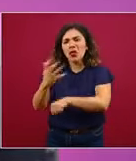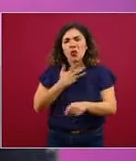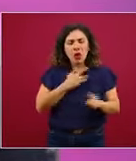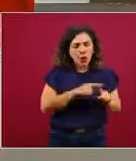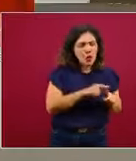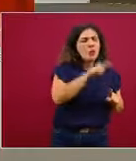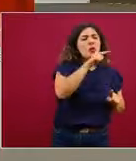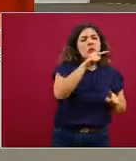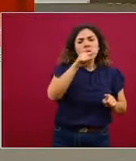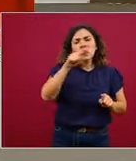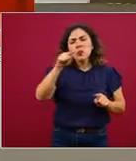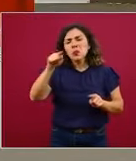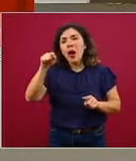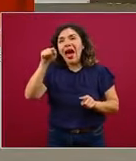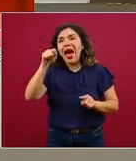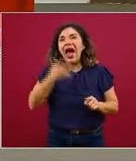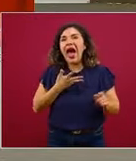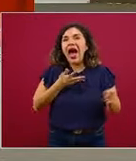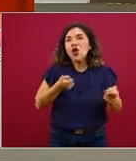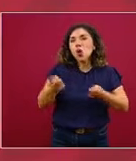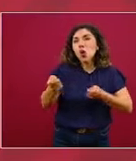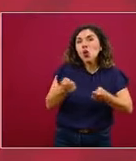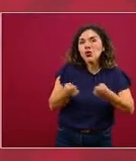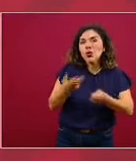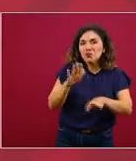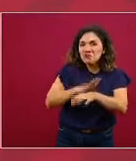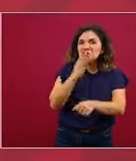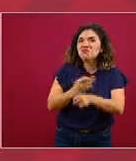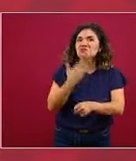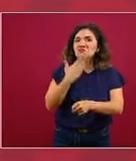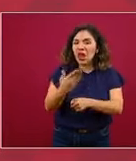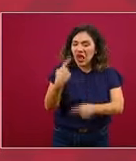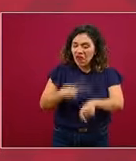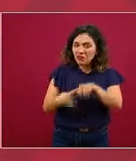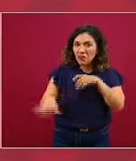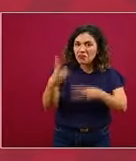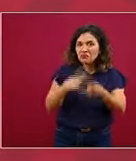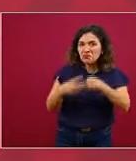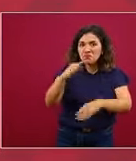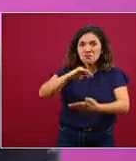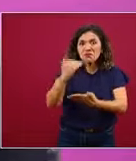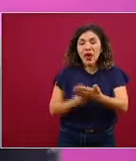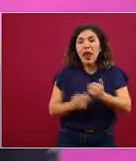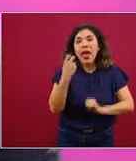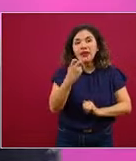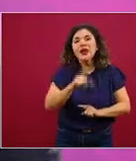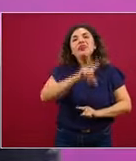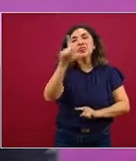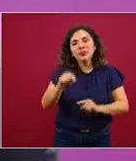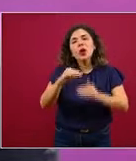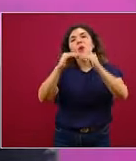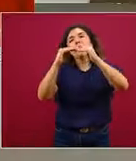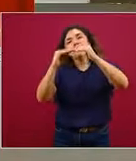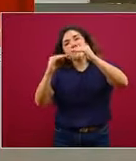ha representado el control en un momento determinado de su epidemia y que posteriormente a esta